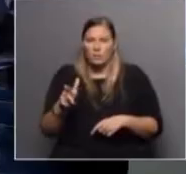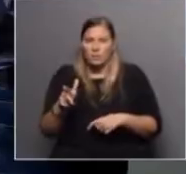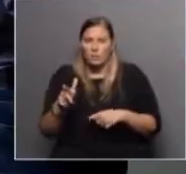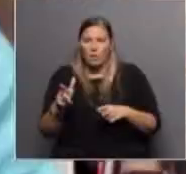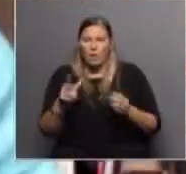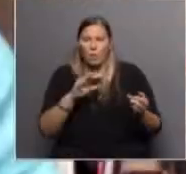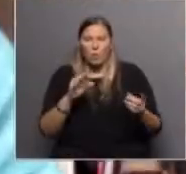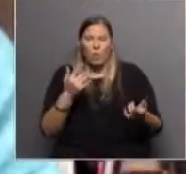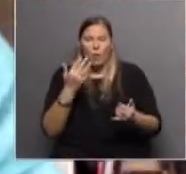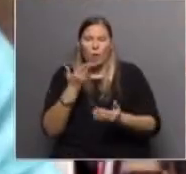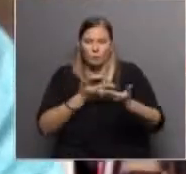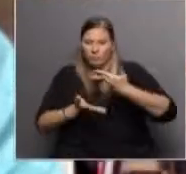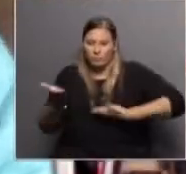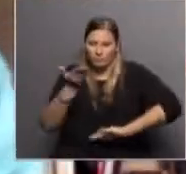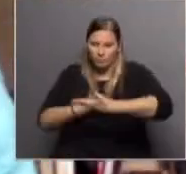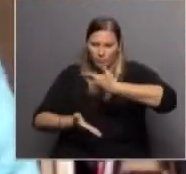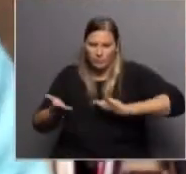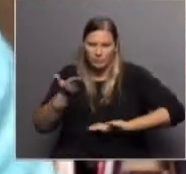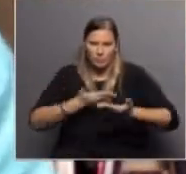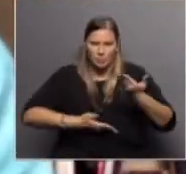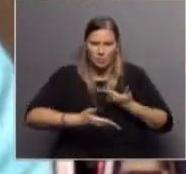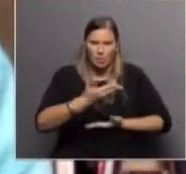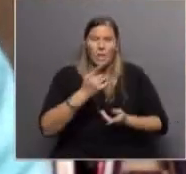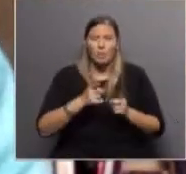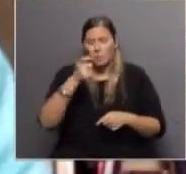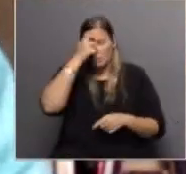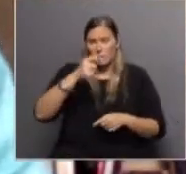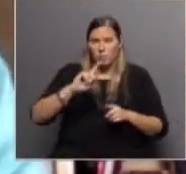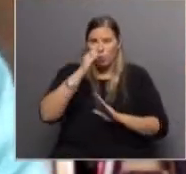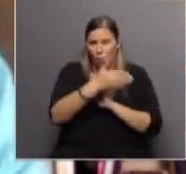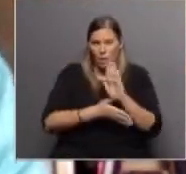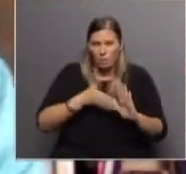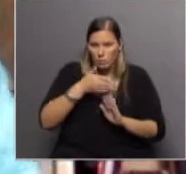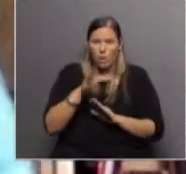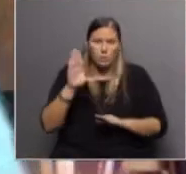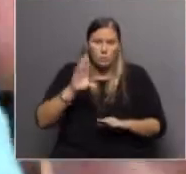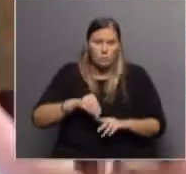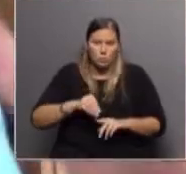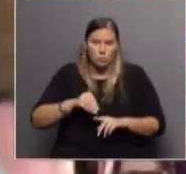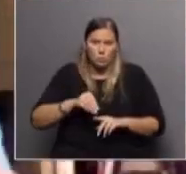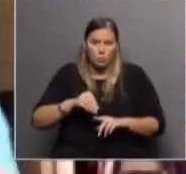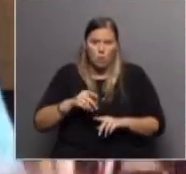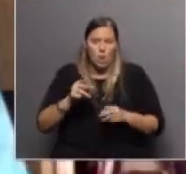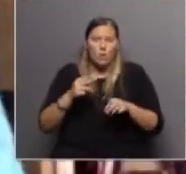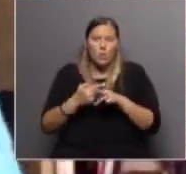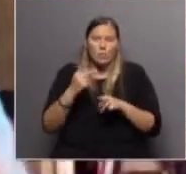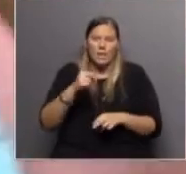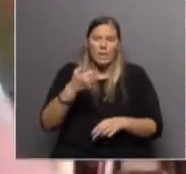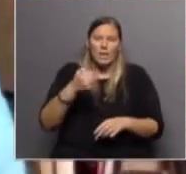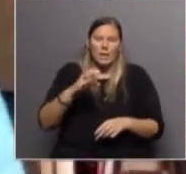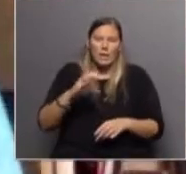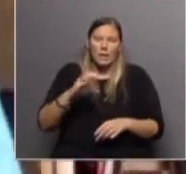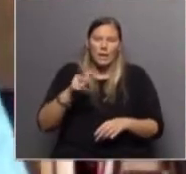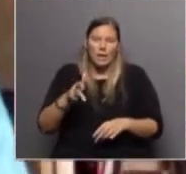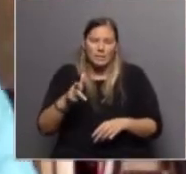GIAD, pero también de toda la red de científicos nacionales, ¿no? O sea, todos los que tenemos el nombre GACH somos